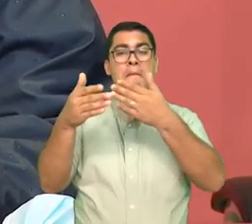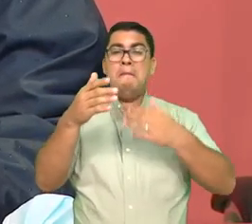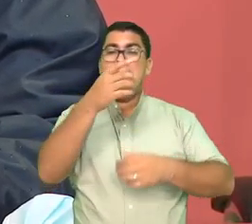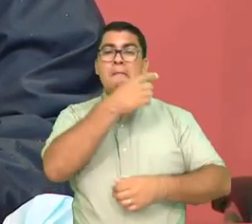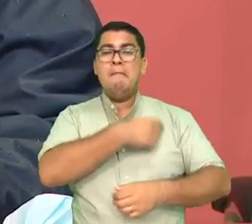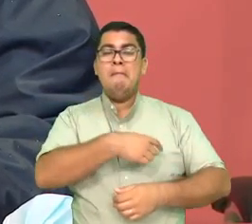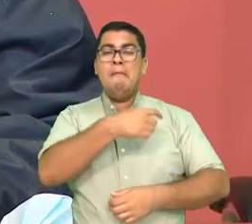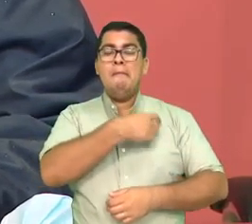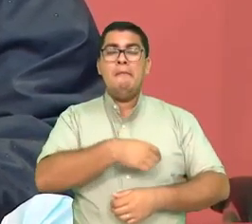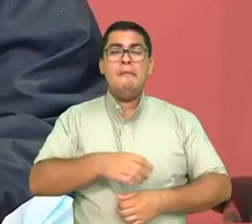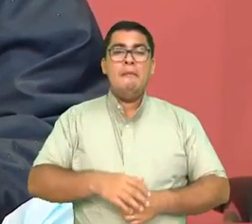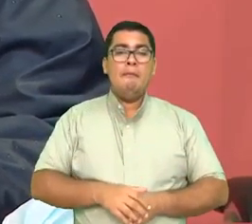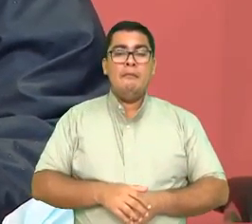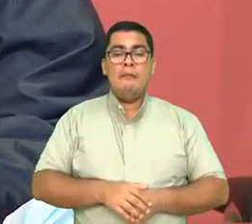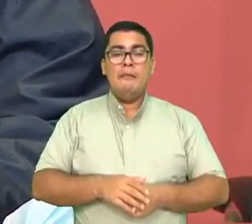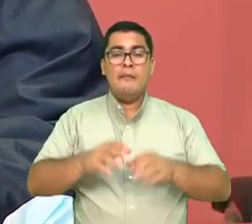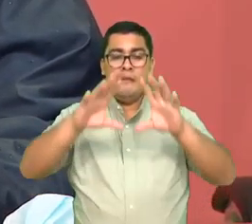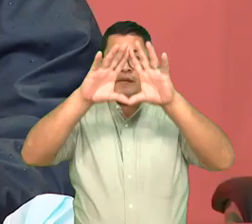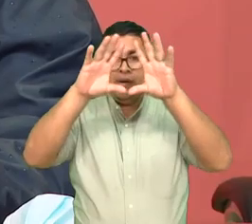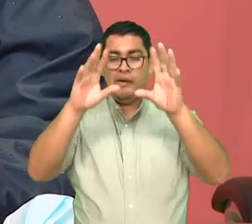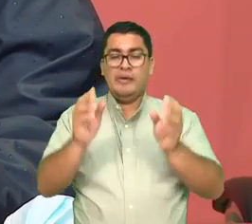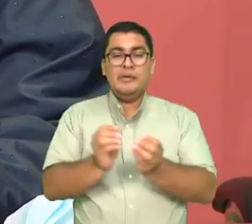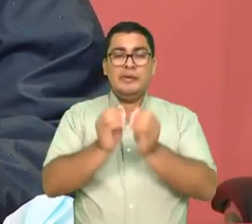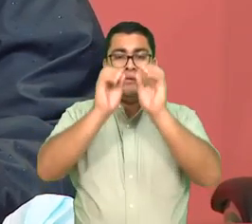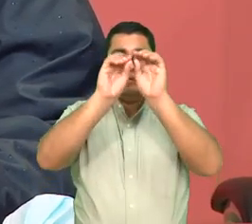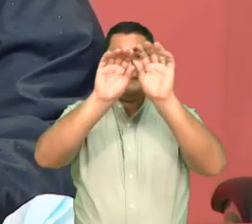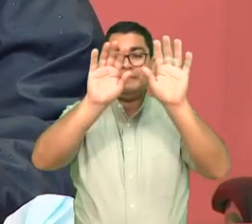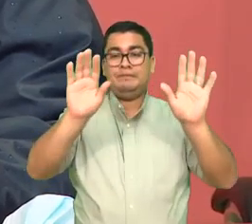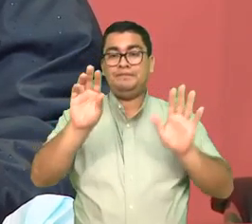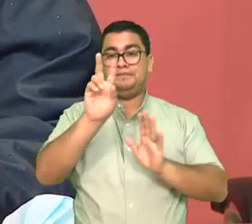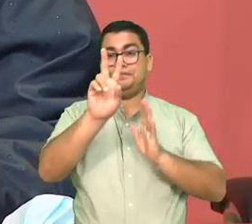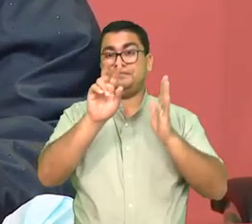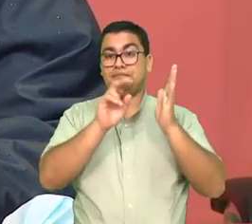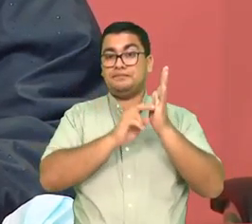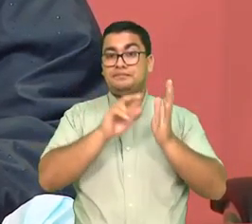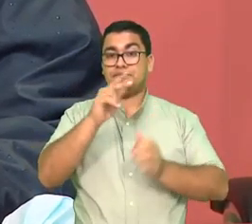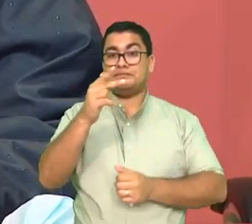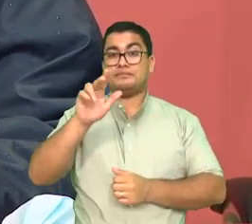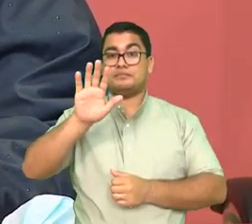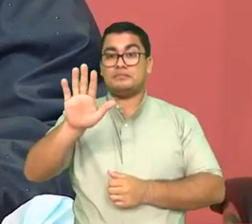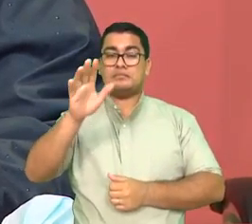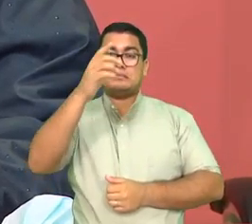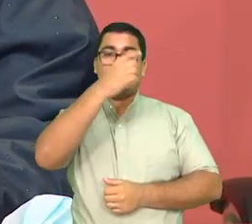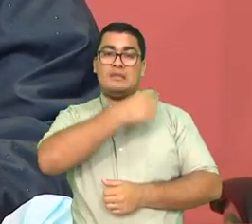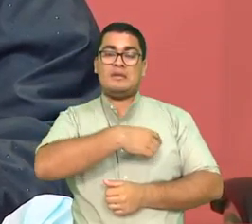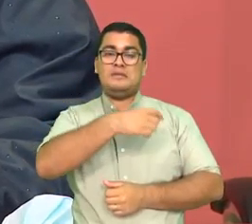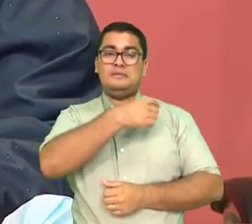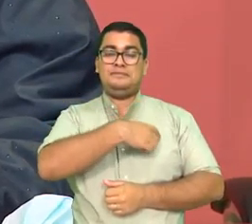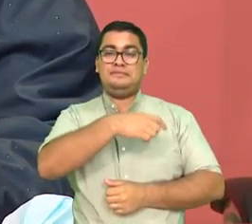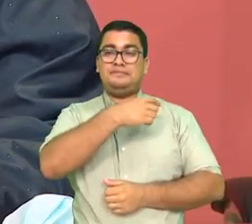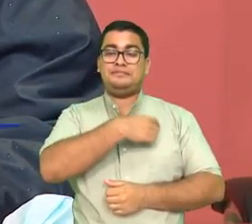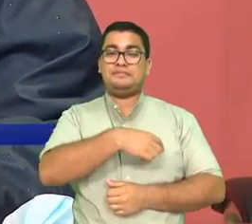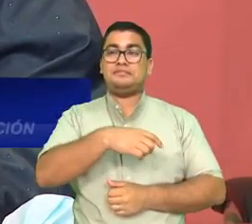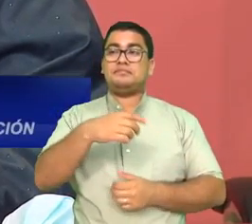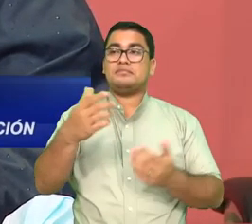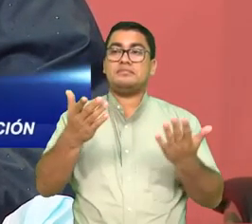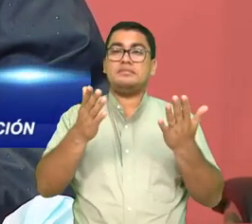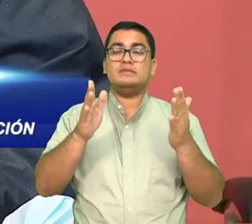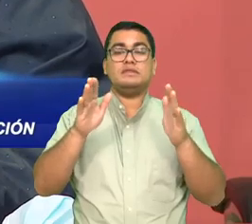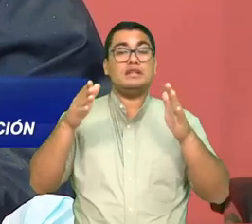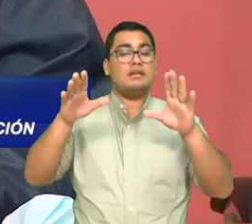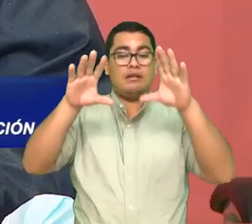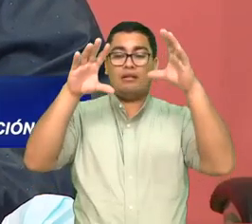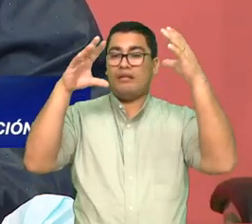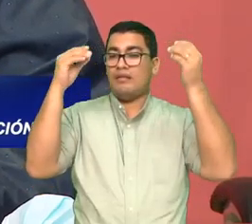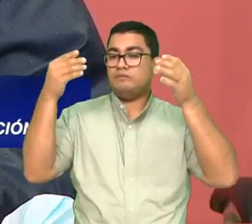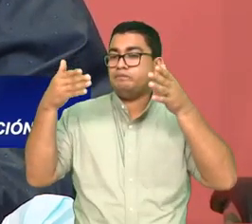estudio. Con eso sumamos a esta mañana 2.085 centros educativos que se encuentran con suspensión de